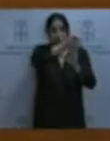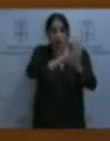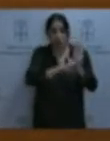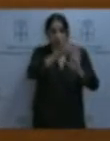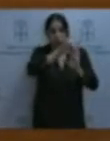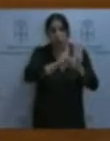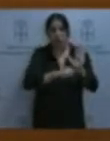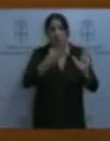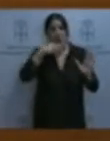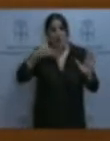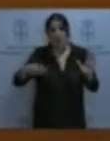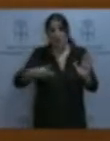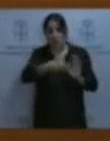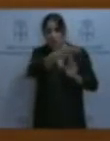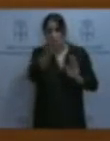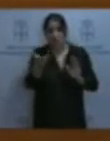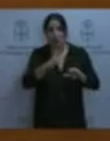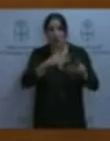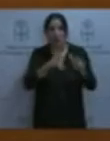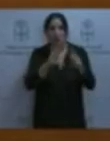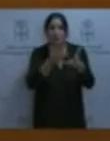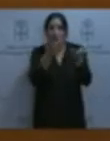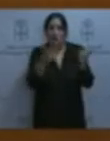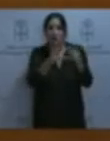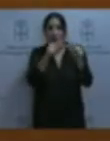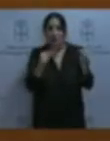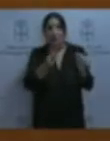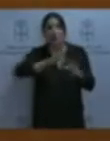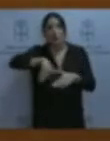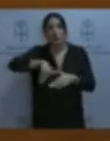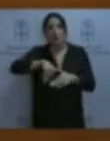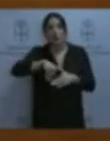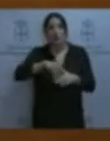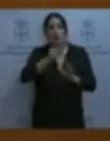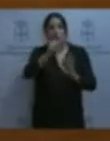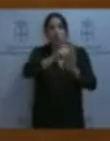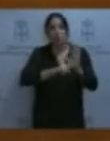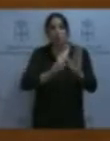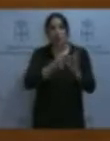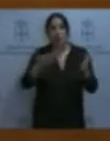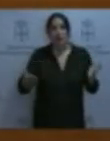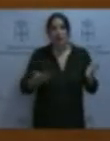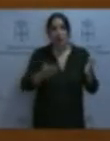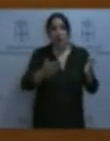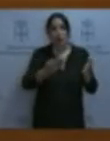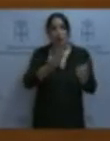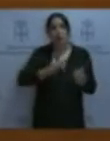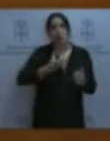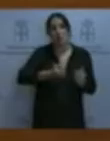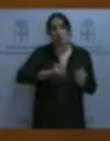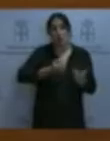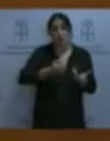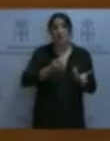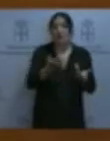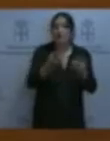muy desconocido para el conjunto de la sociedad asturiana, y por último, los recogidos en los catálogos urbanísticos municipales, una herramienta de